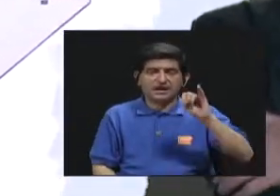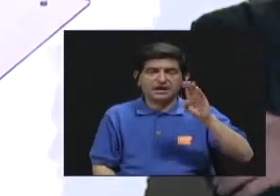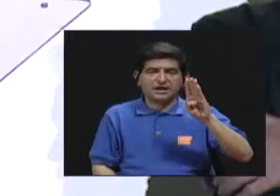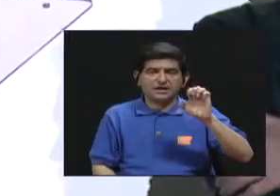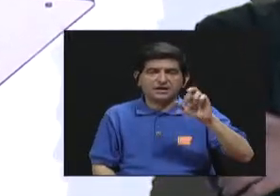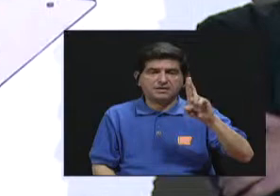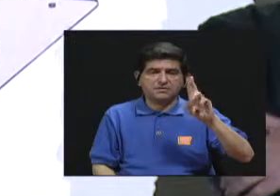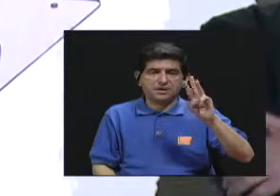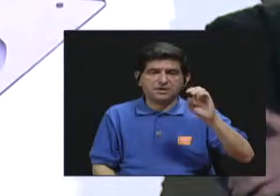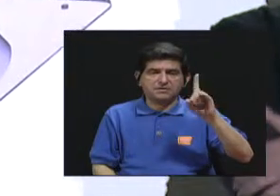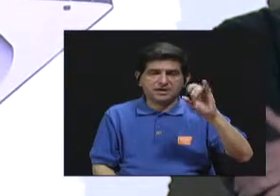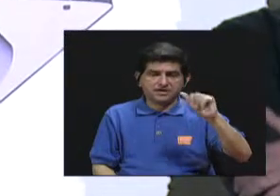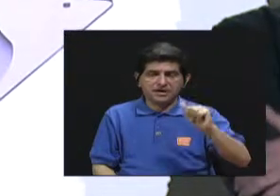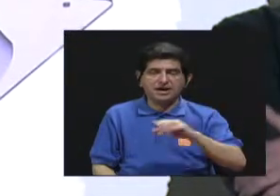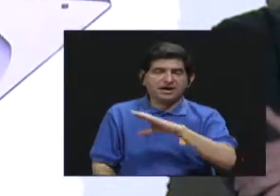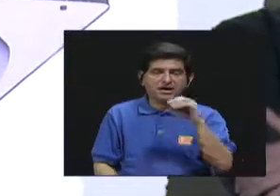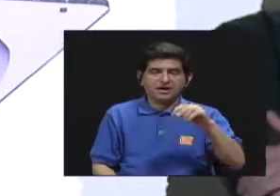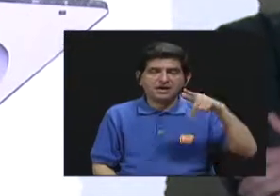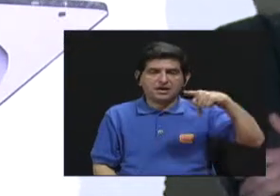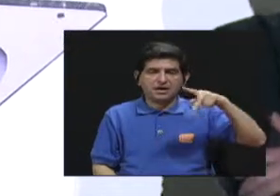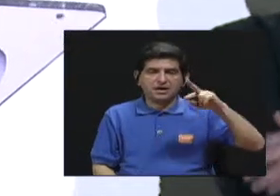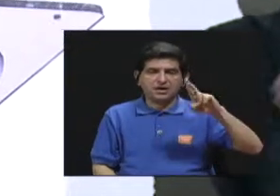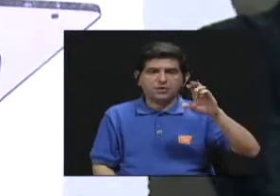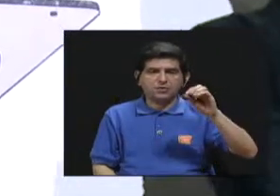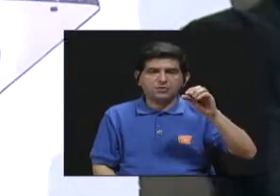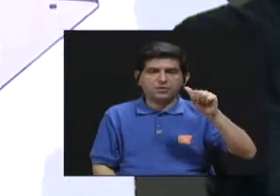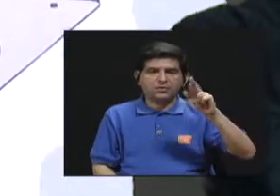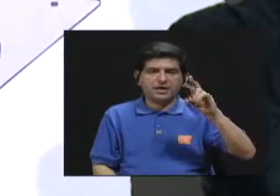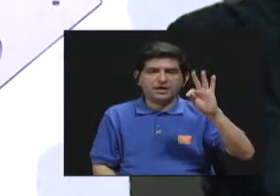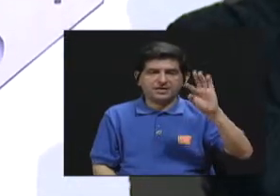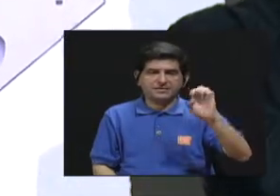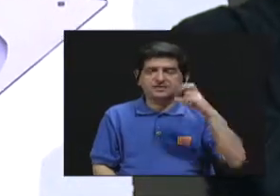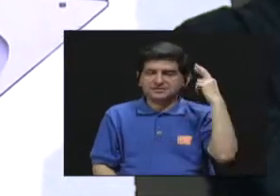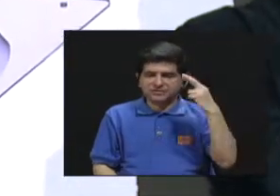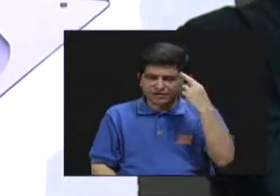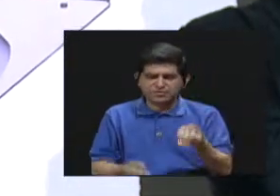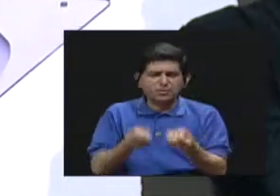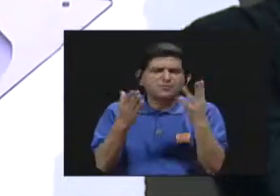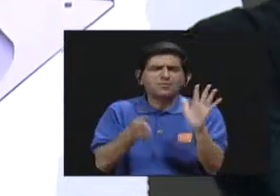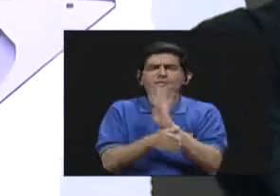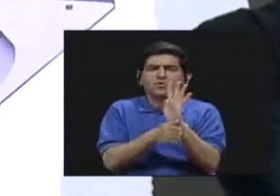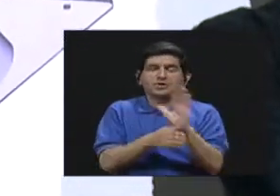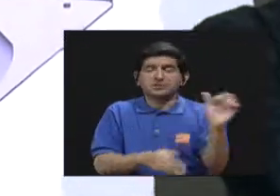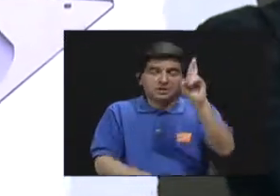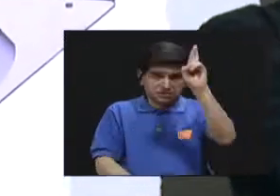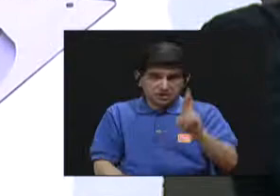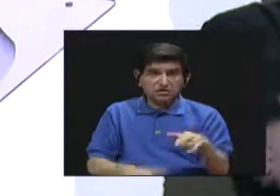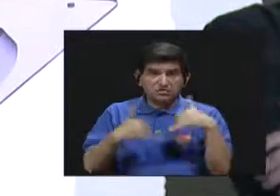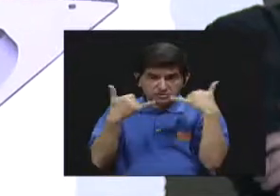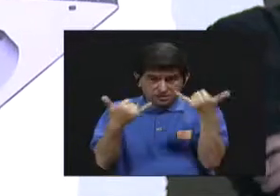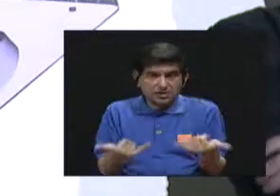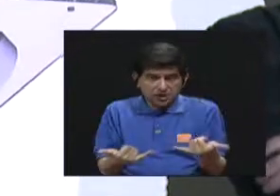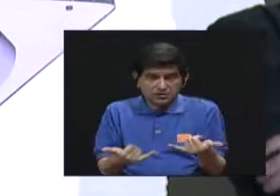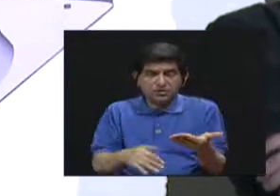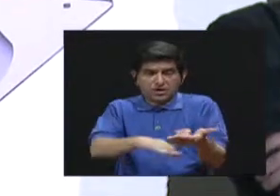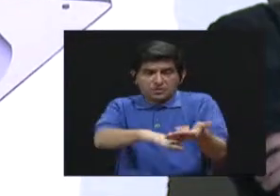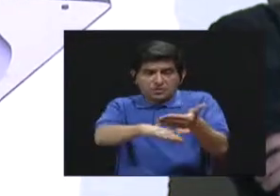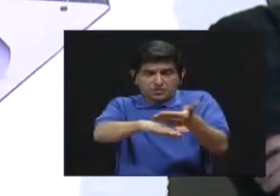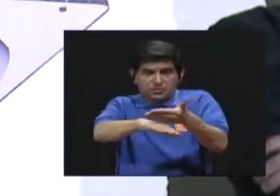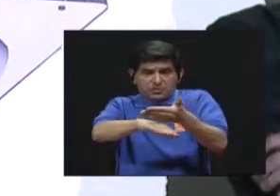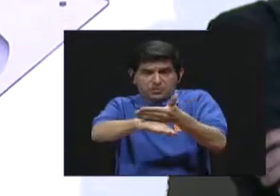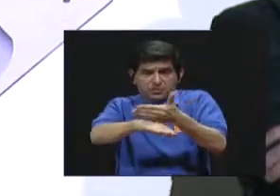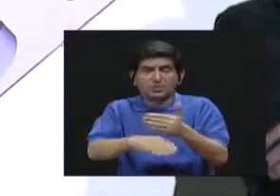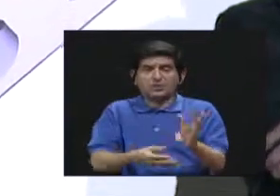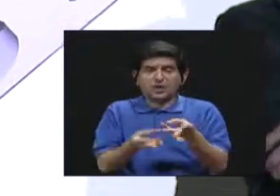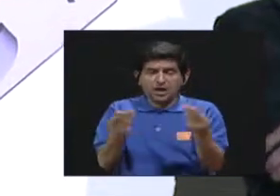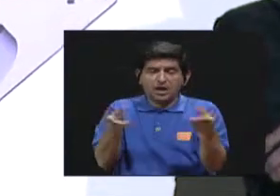ProArtes, hace que hayan tantas películas, ¿no? Y que de verdad Costa Rica esté adelante de la producción